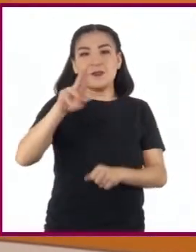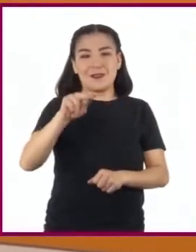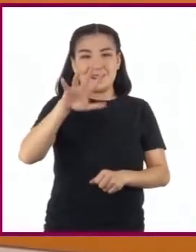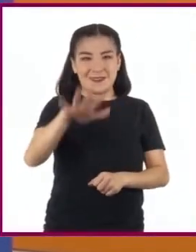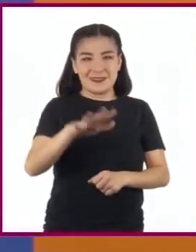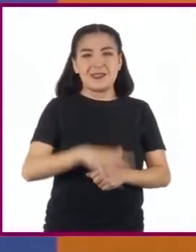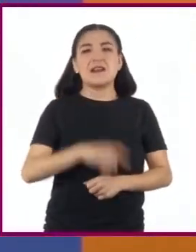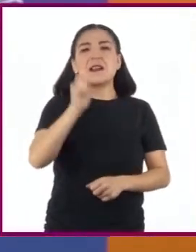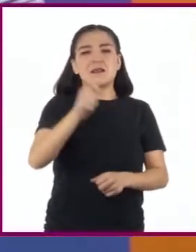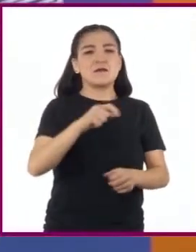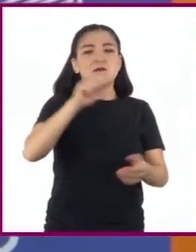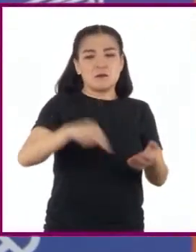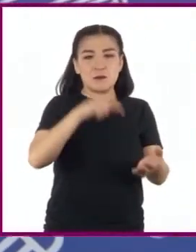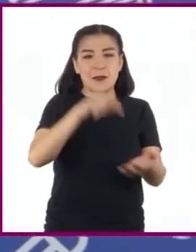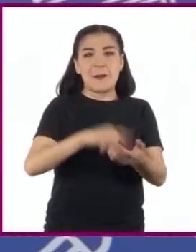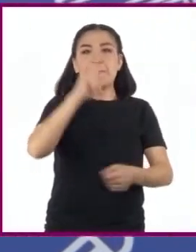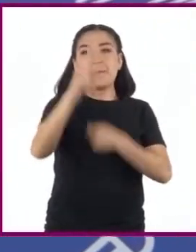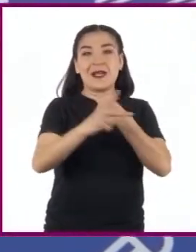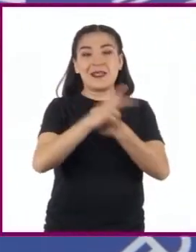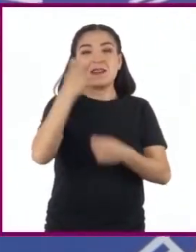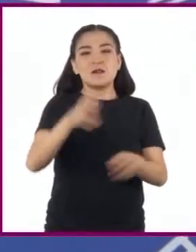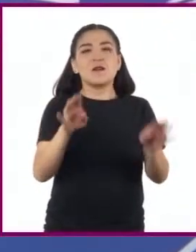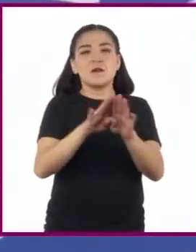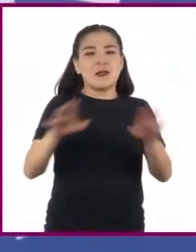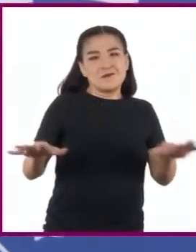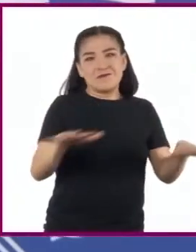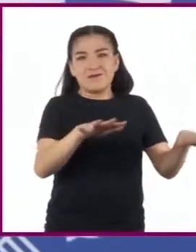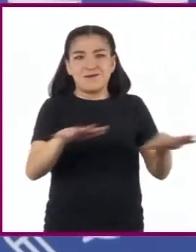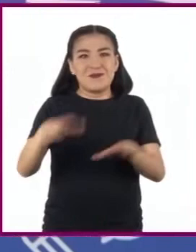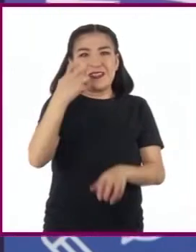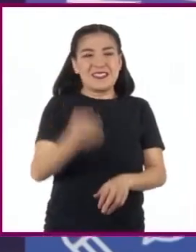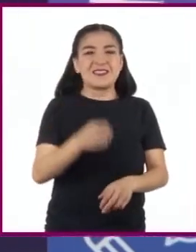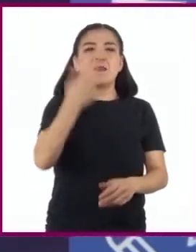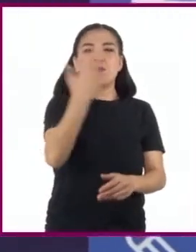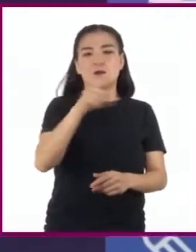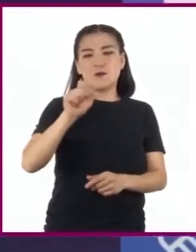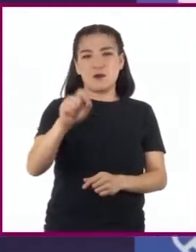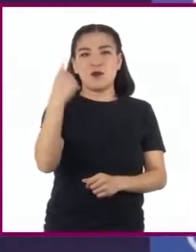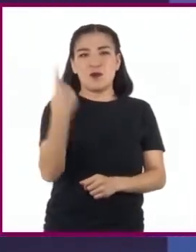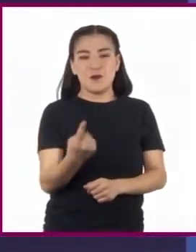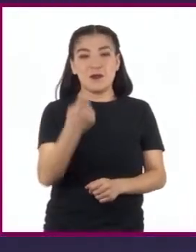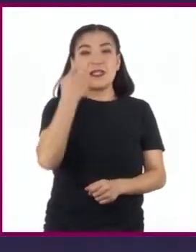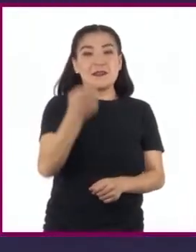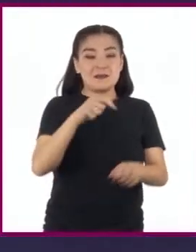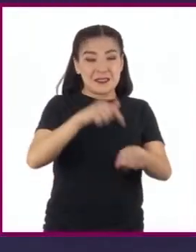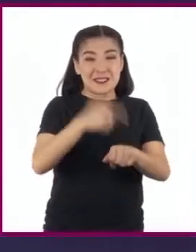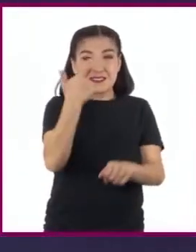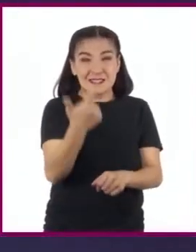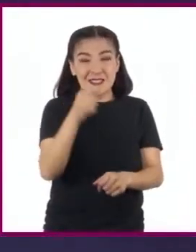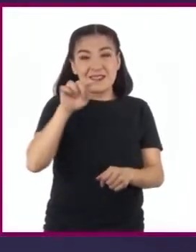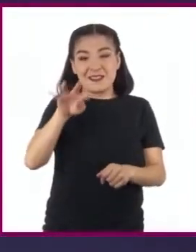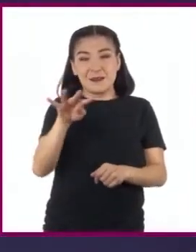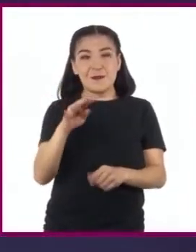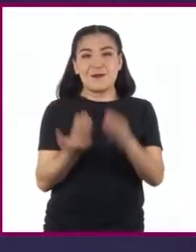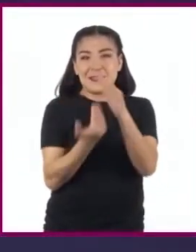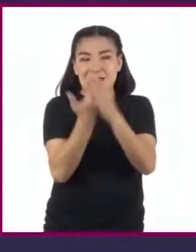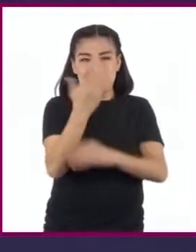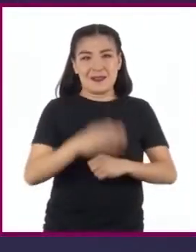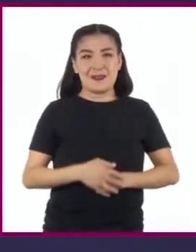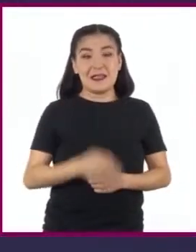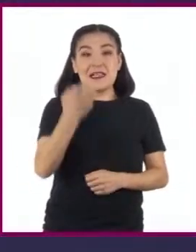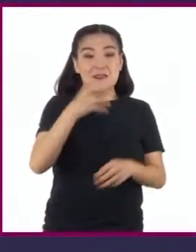1985, la capital del país se sacudió con un sismo de magnitud 8.1 a las 7:19 de la mañana.